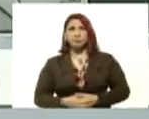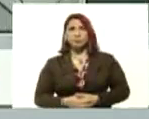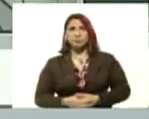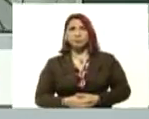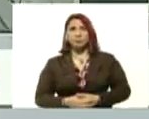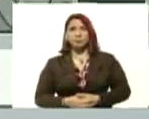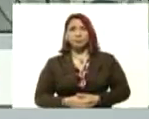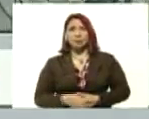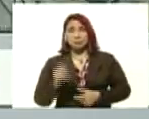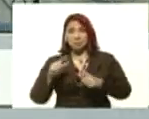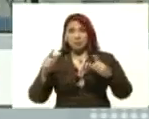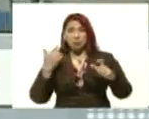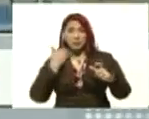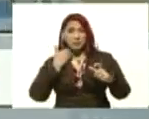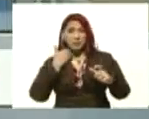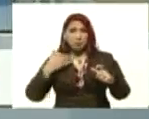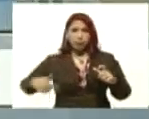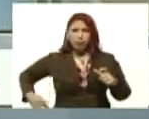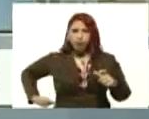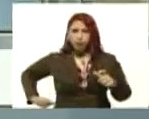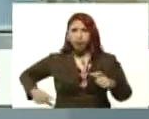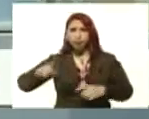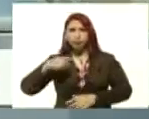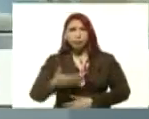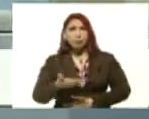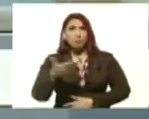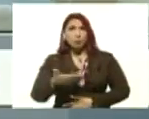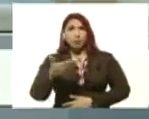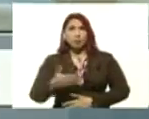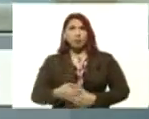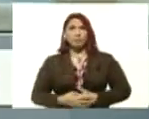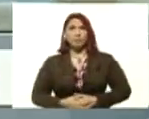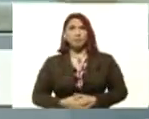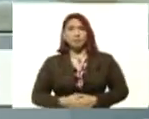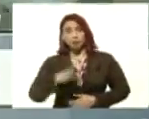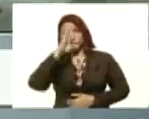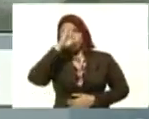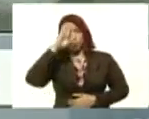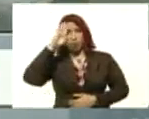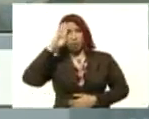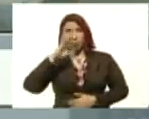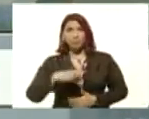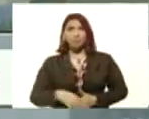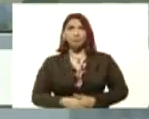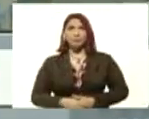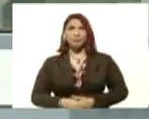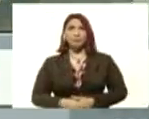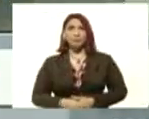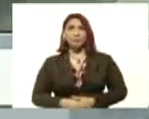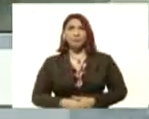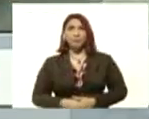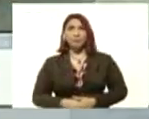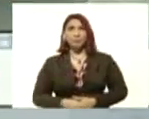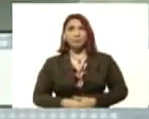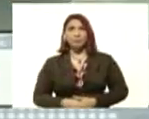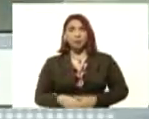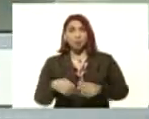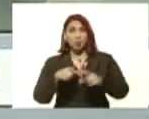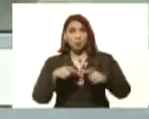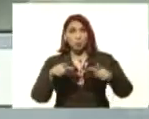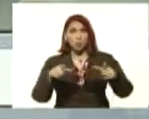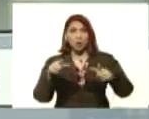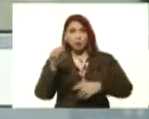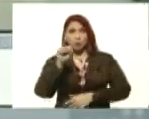de hemodiálisis, es muy importante, Diosdado. Ahí en esa zona sur de la